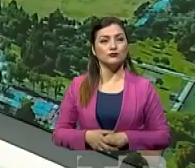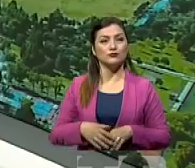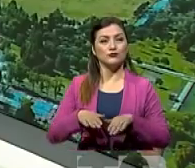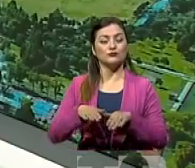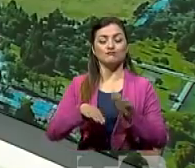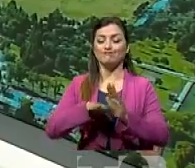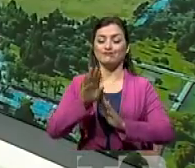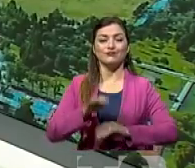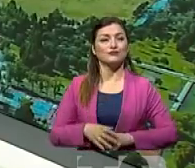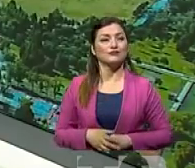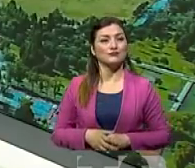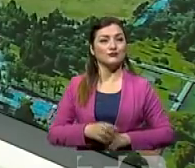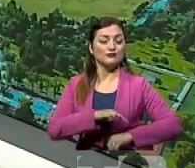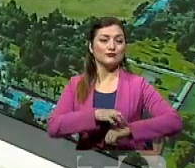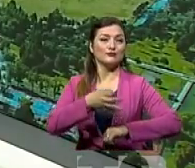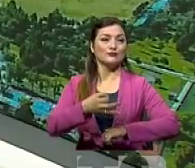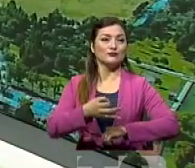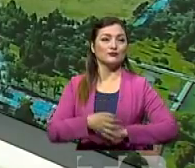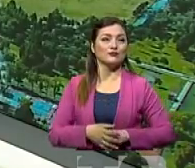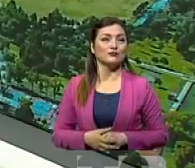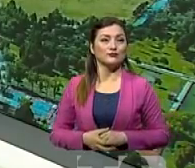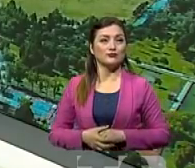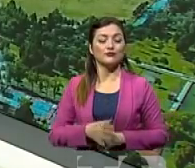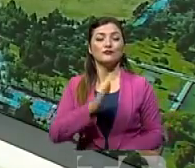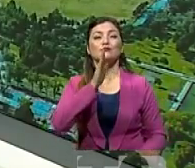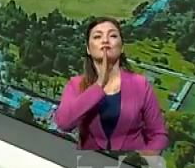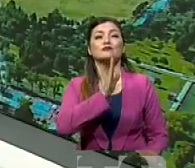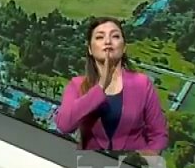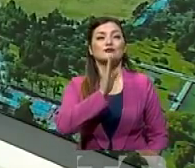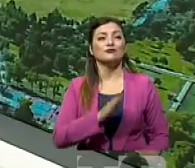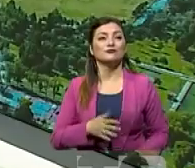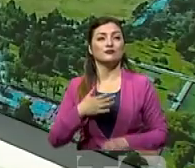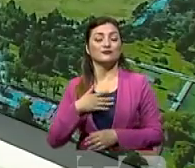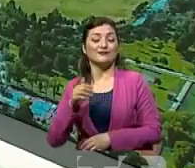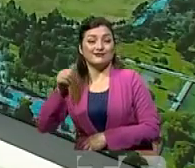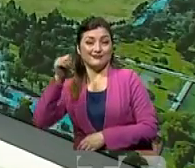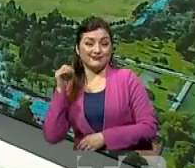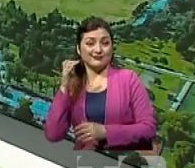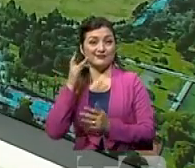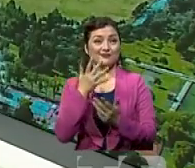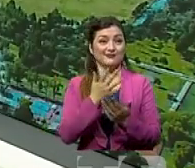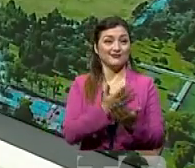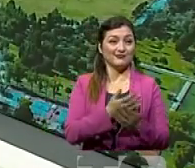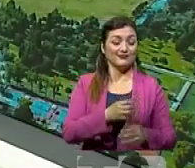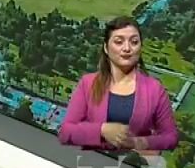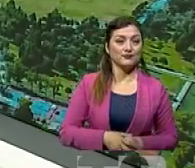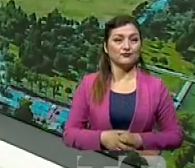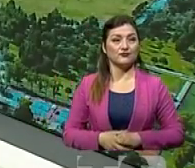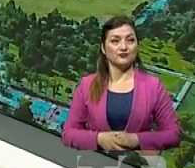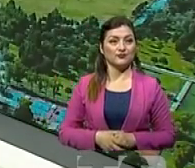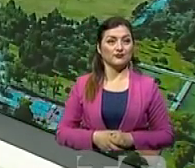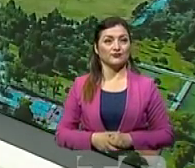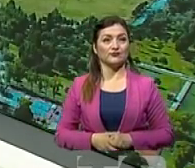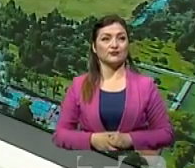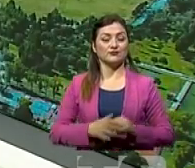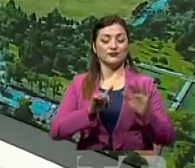tráfico vehicular. Salga con tiempo, llénese de paciencia. Ayer regresando a la casa, la verdad es que estaba más o menos a las